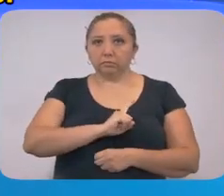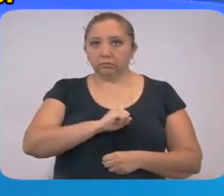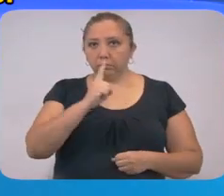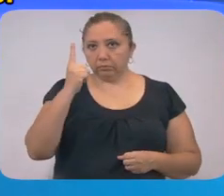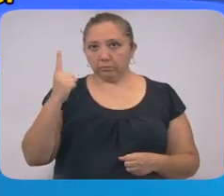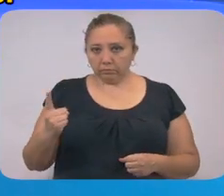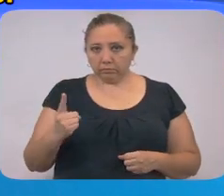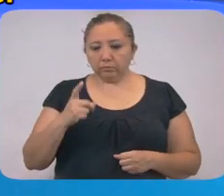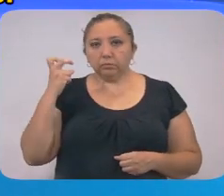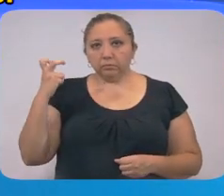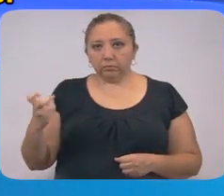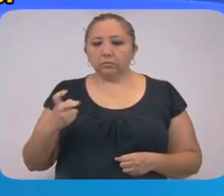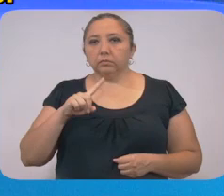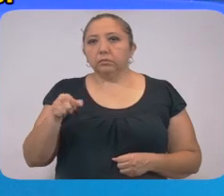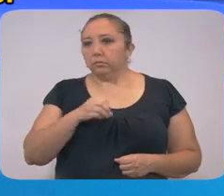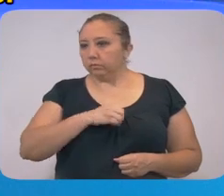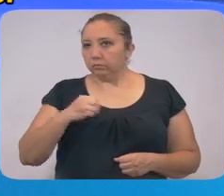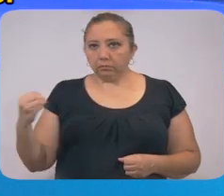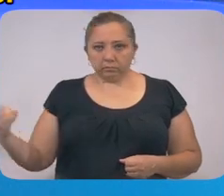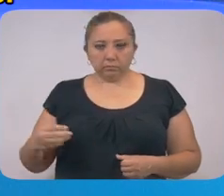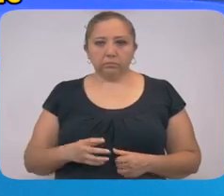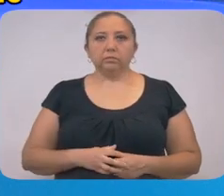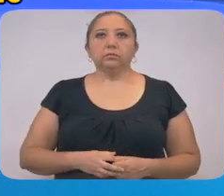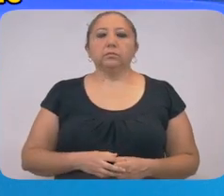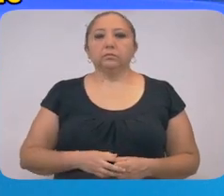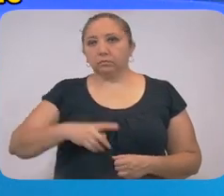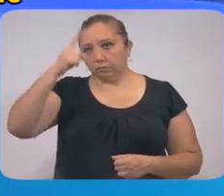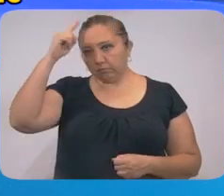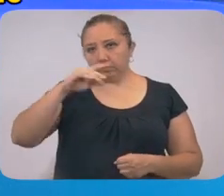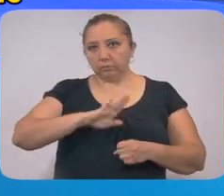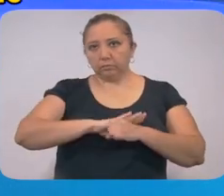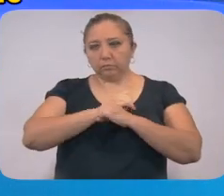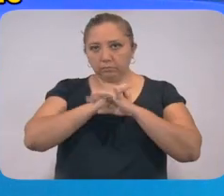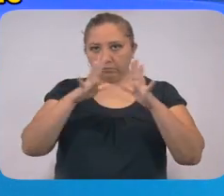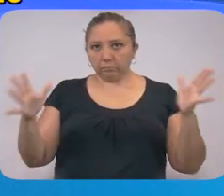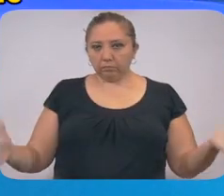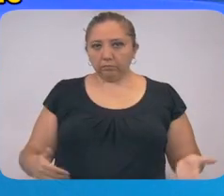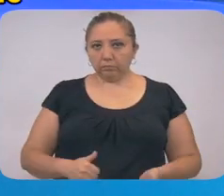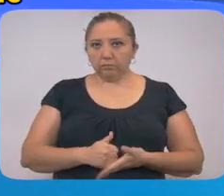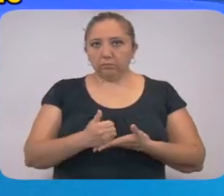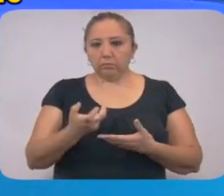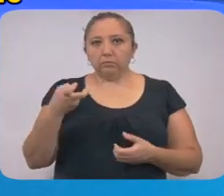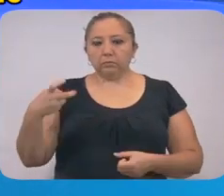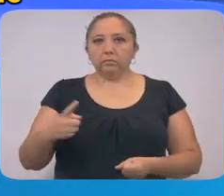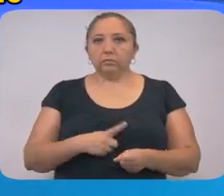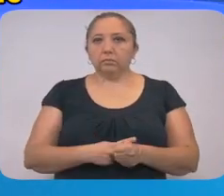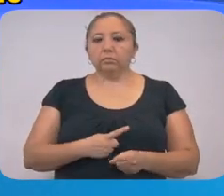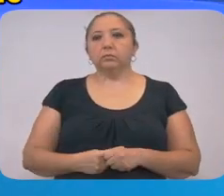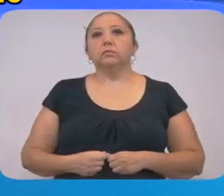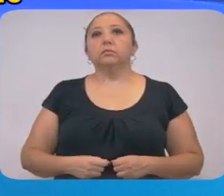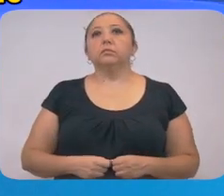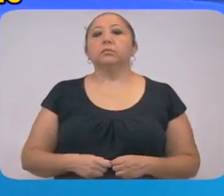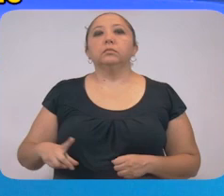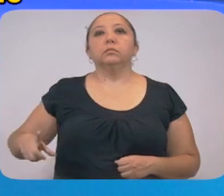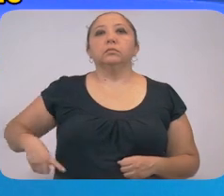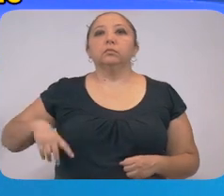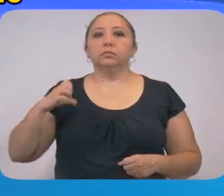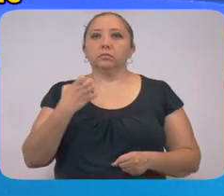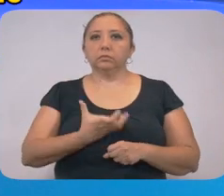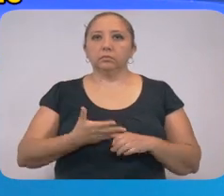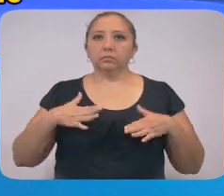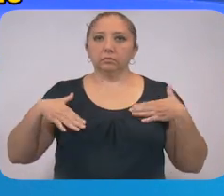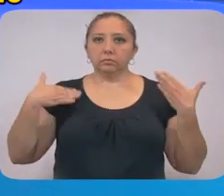que ir solos. Estas medidas son obligatorias. Para mayor información y asistencia sobre esta contingencia, el Gobierno del Estado ha